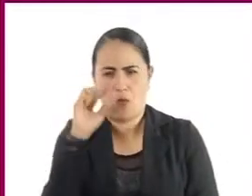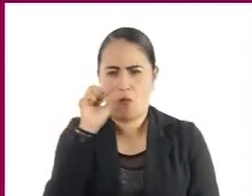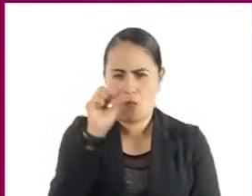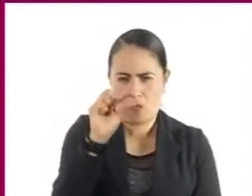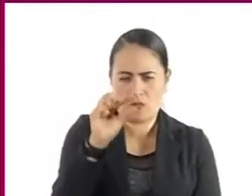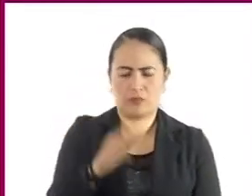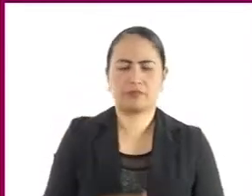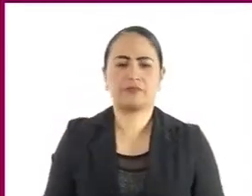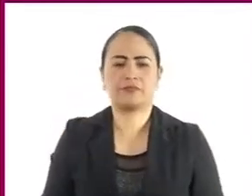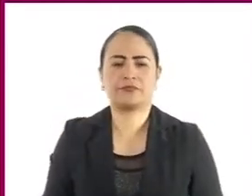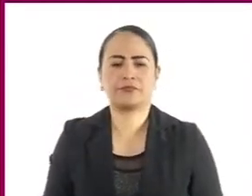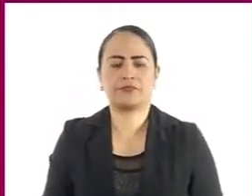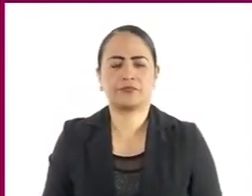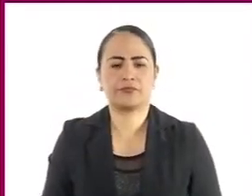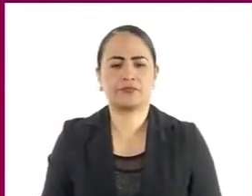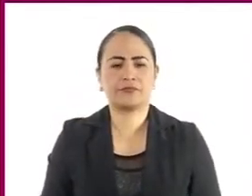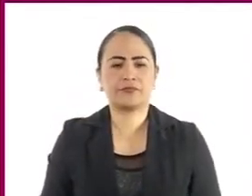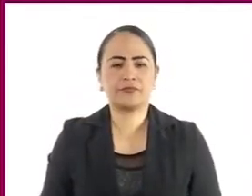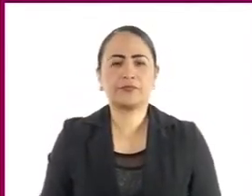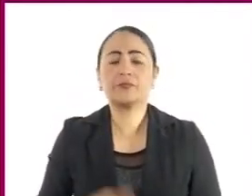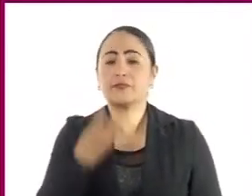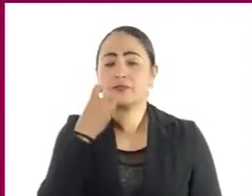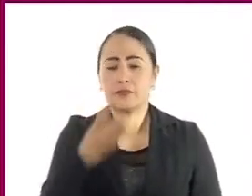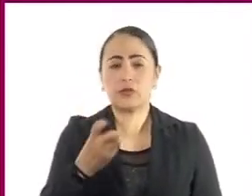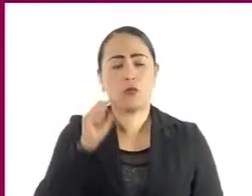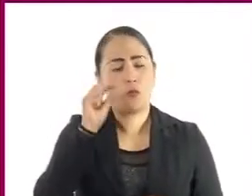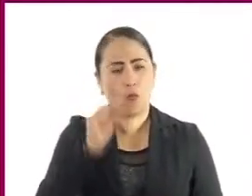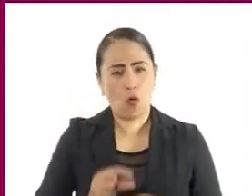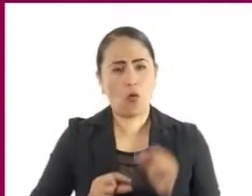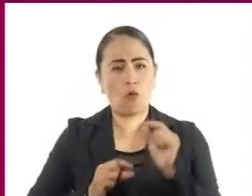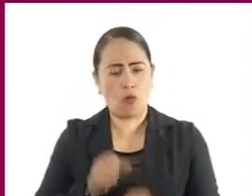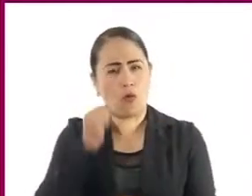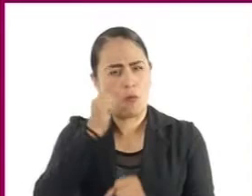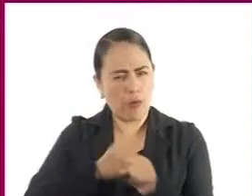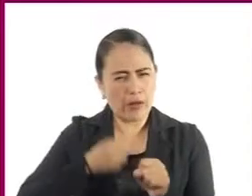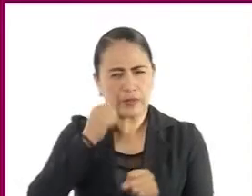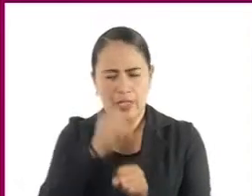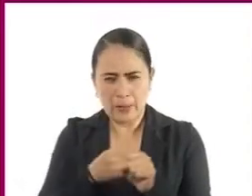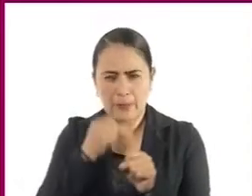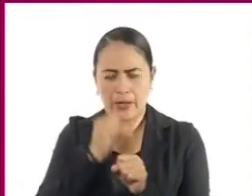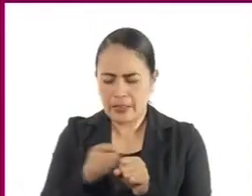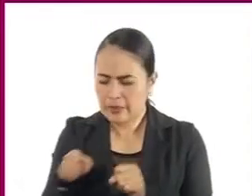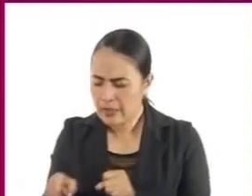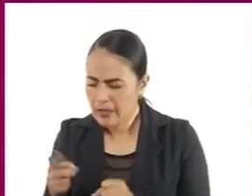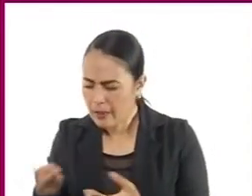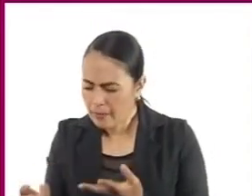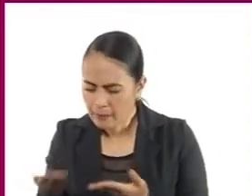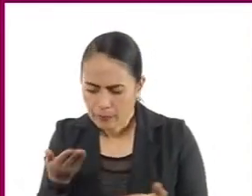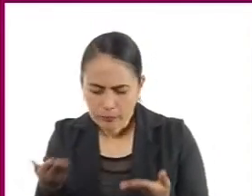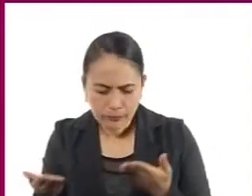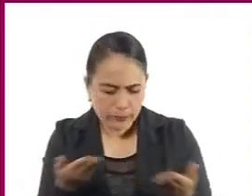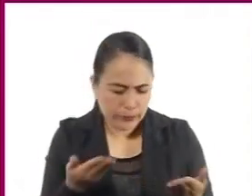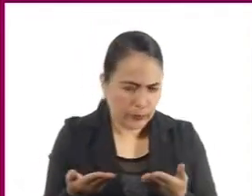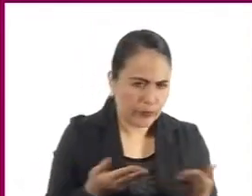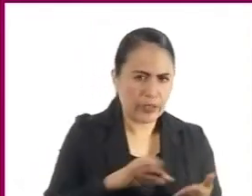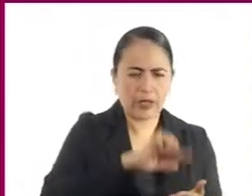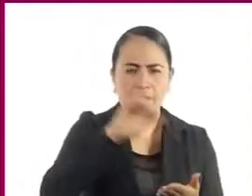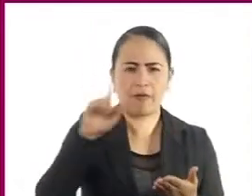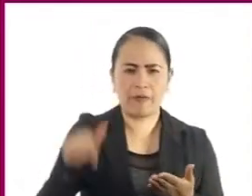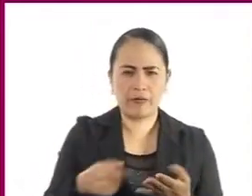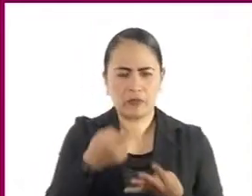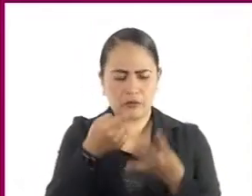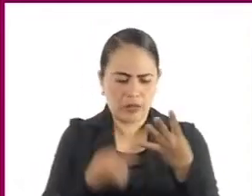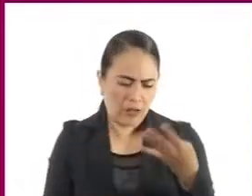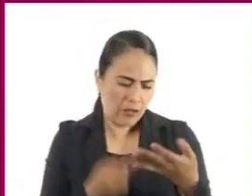Por ello, es necesario el desarrollo de habilidades que permitan el valorar, conocer los recursos y desarrollar habilidades